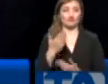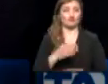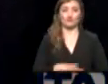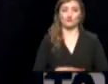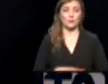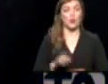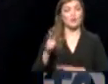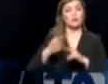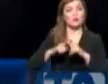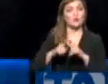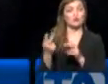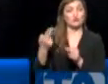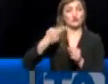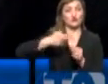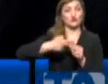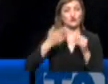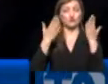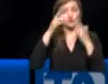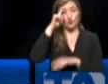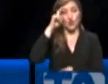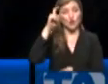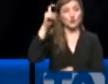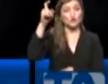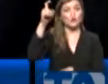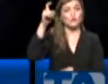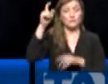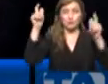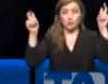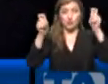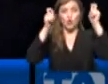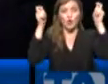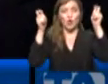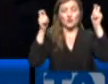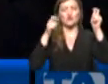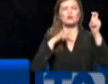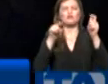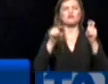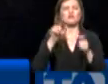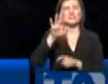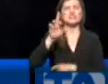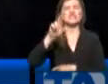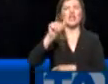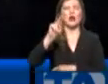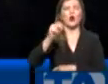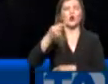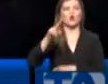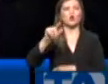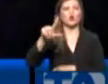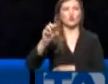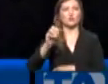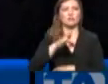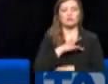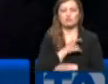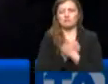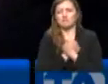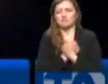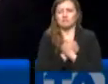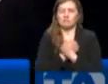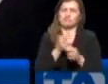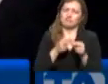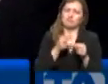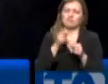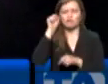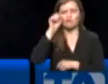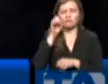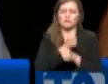cuando Andrea participó en la obra Sueños de la Fundación El Triángulo, cuando le nació el amor por el